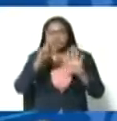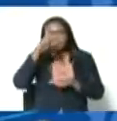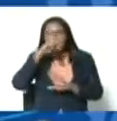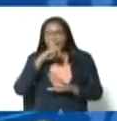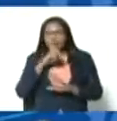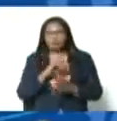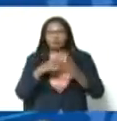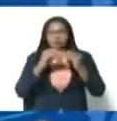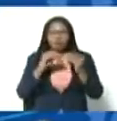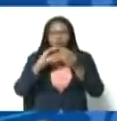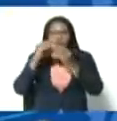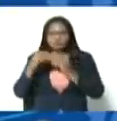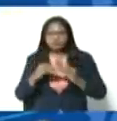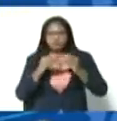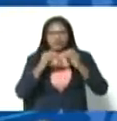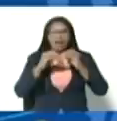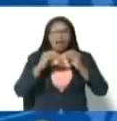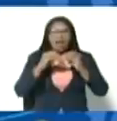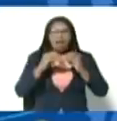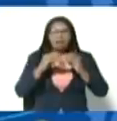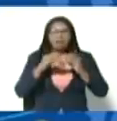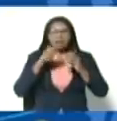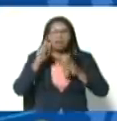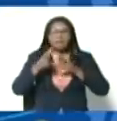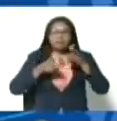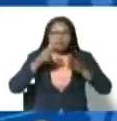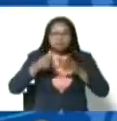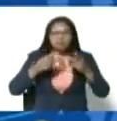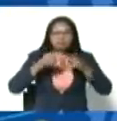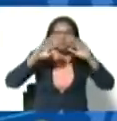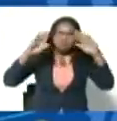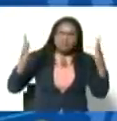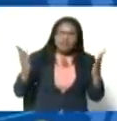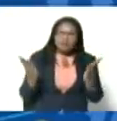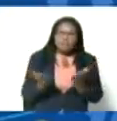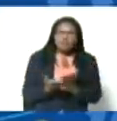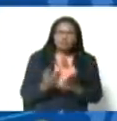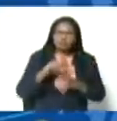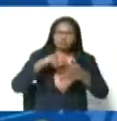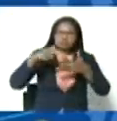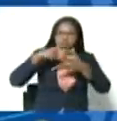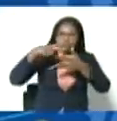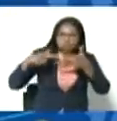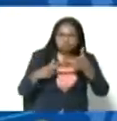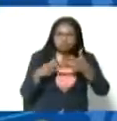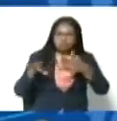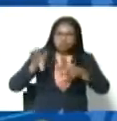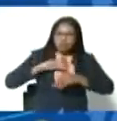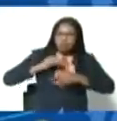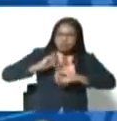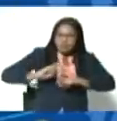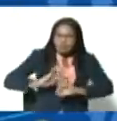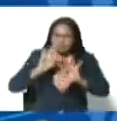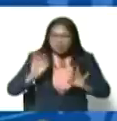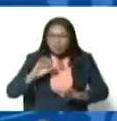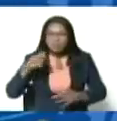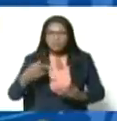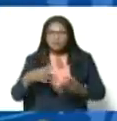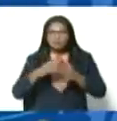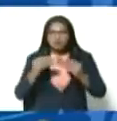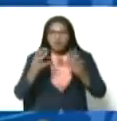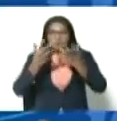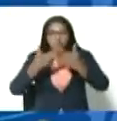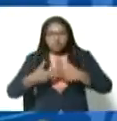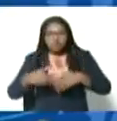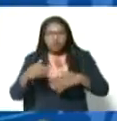todas las maquinarias del mundo reciben estos tres niveles, sobre todo el correctivo y el overhaul. Todas las plantas